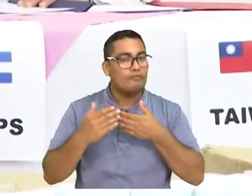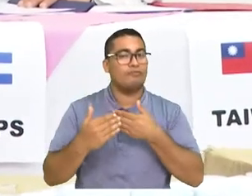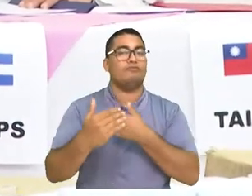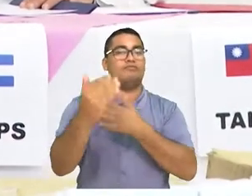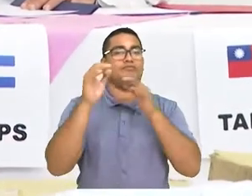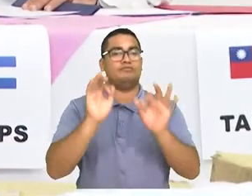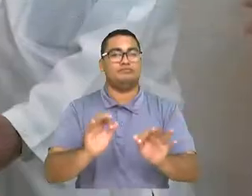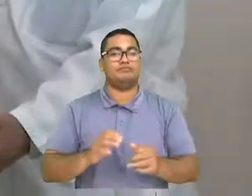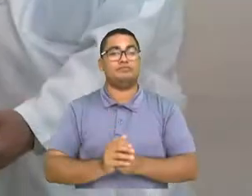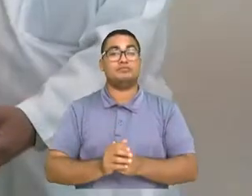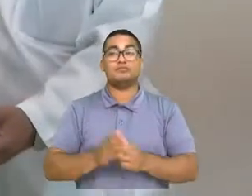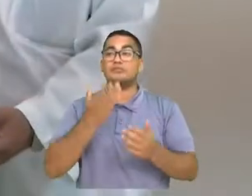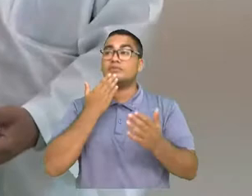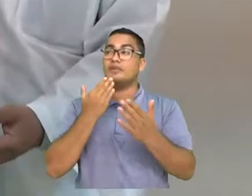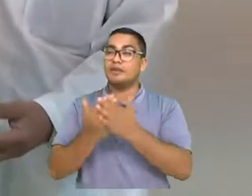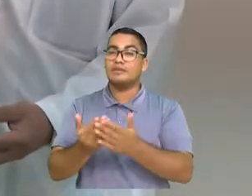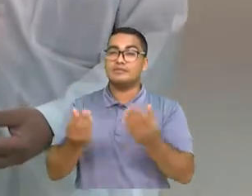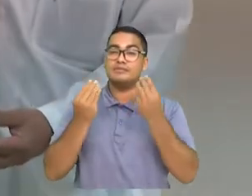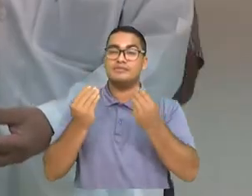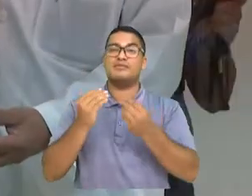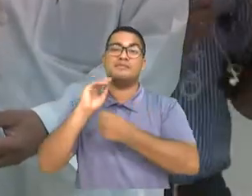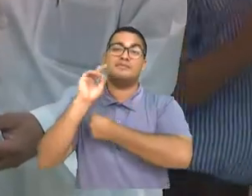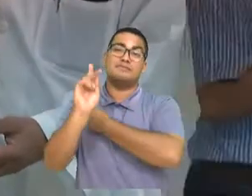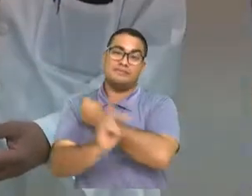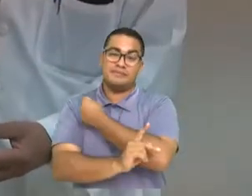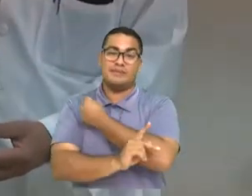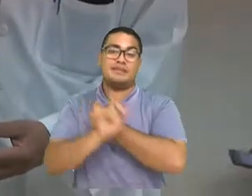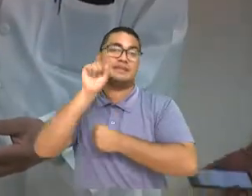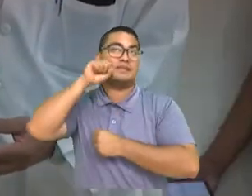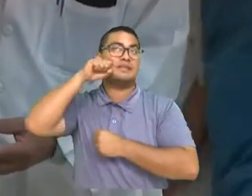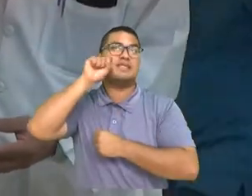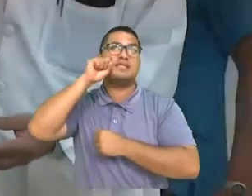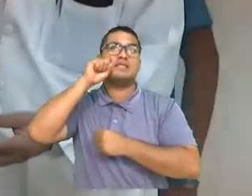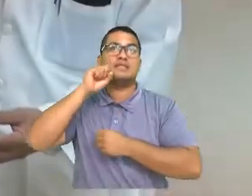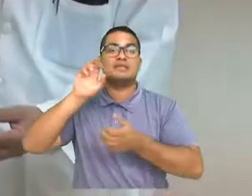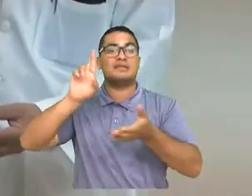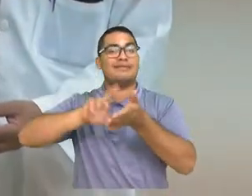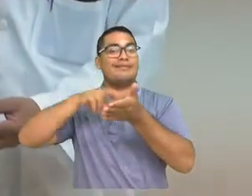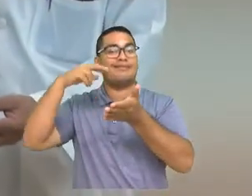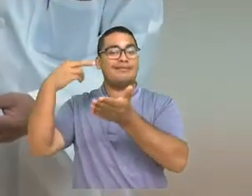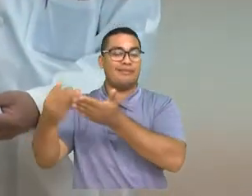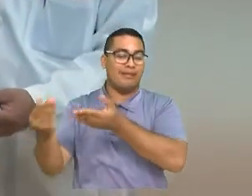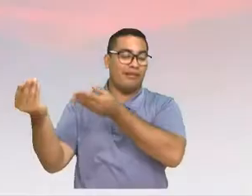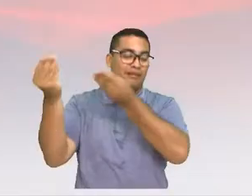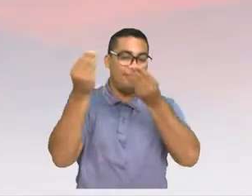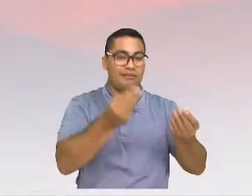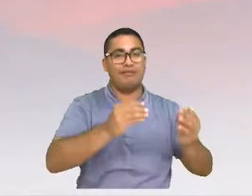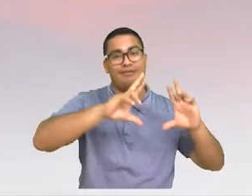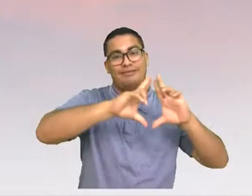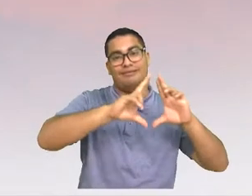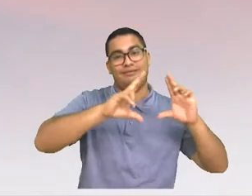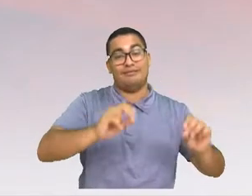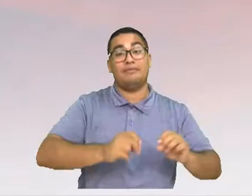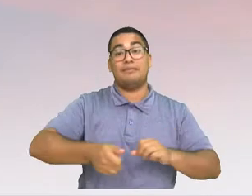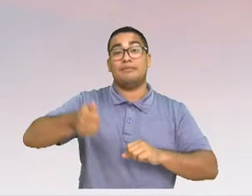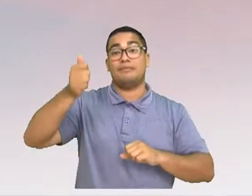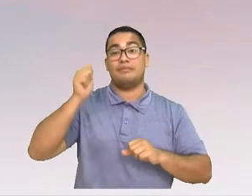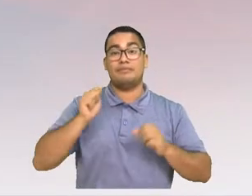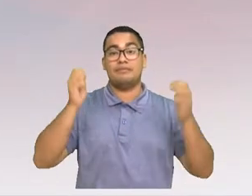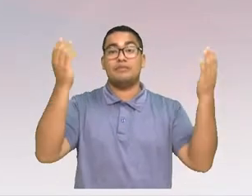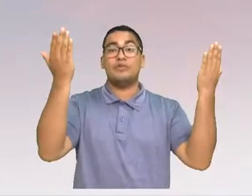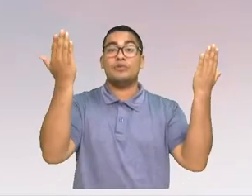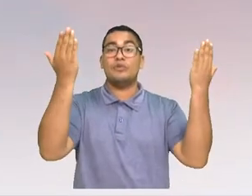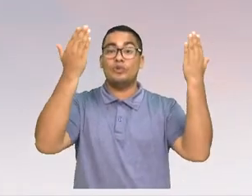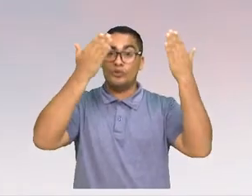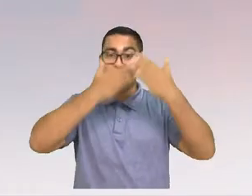apoyo brindado por el pueblo y gobierno de la hermana República de Taiwán, nación que realizó un importante donativo. Anoche, ya lo habíamos